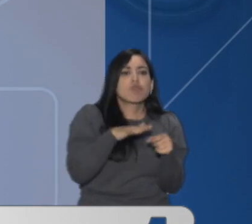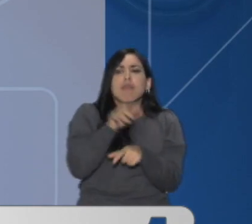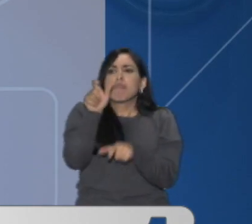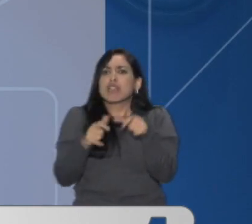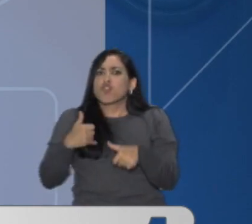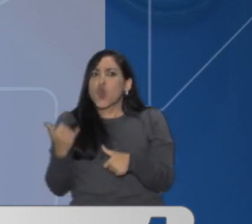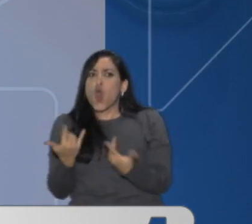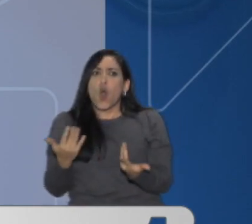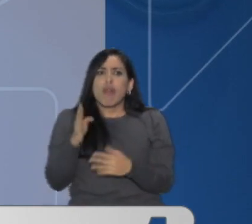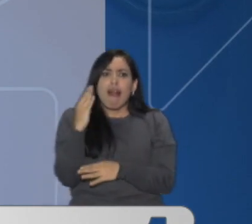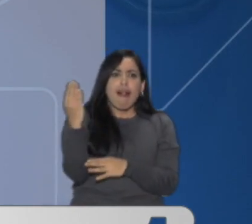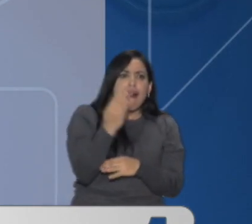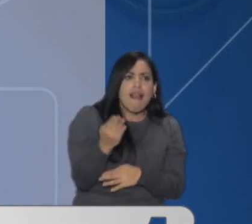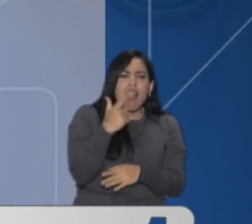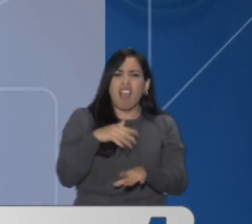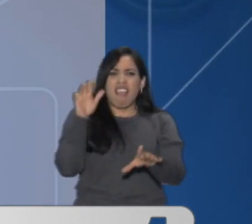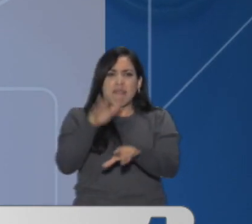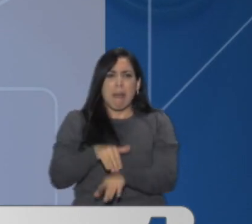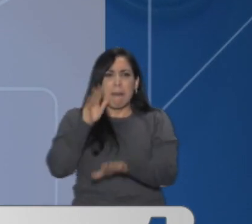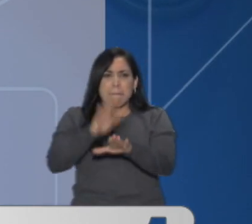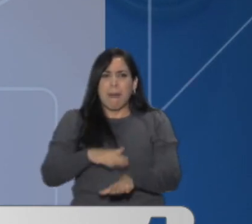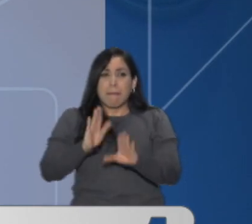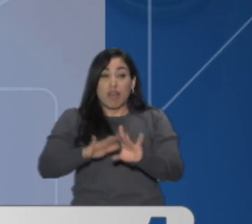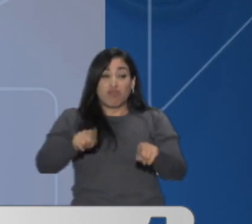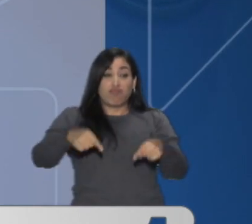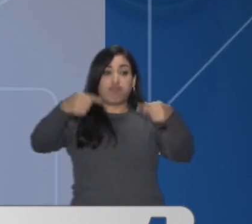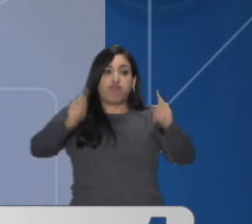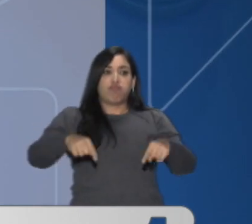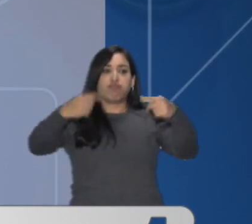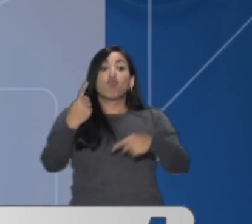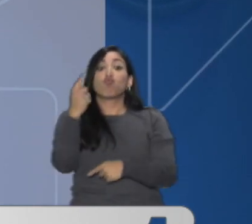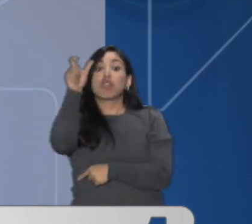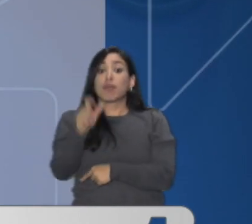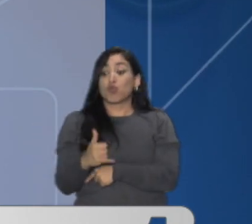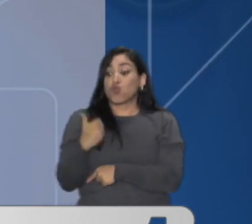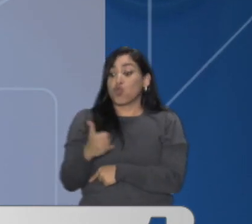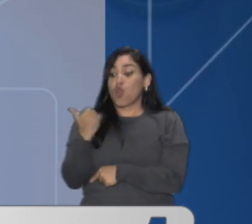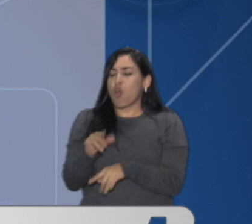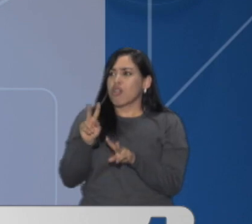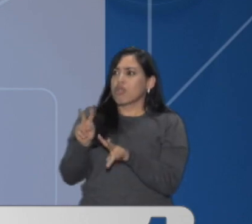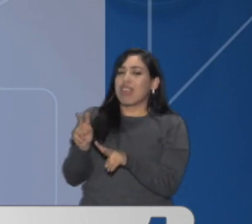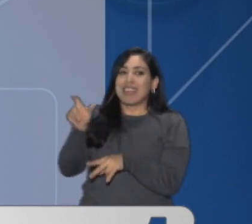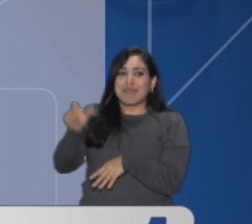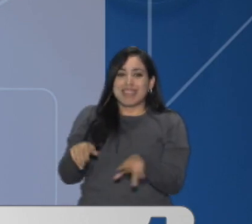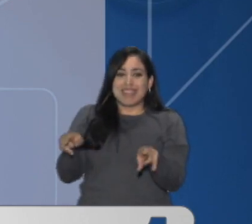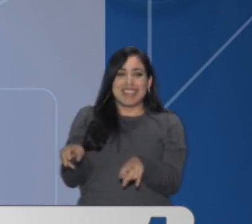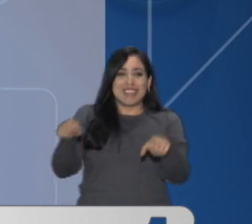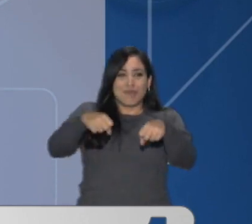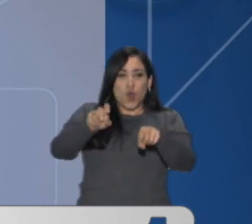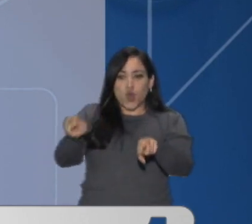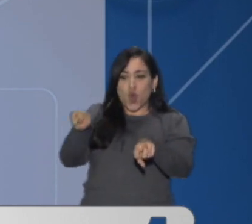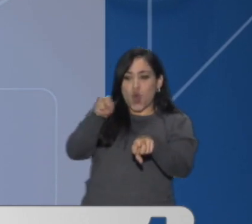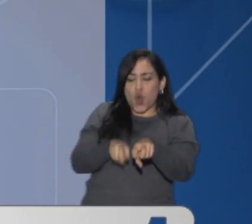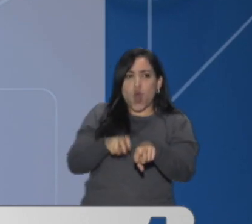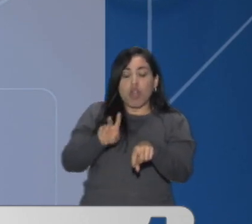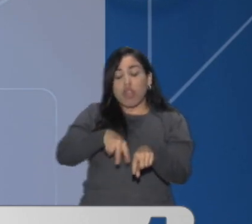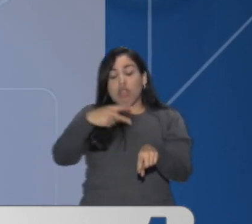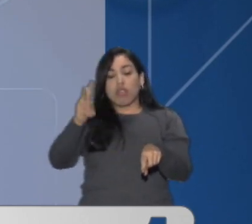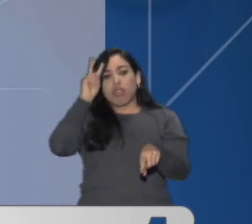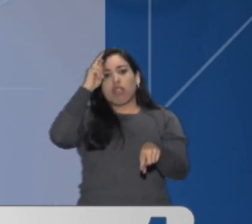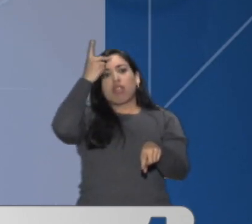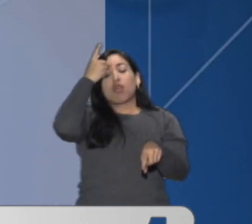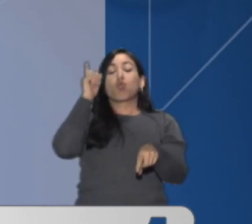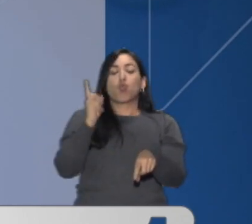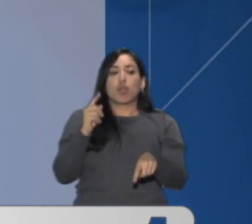de jóvenes con arengas agitaron aún más la discusión. Una joven quien presuntamente lo acompañaba quedó en el suelo tras